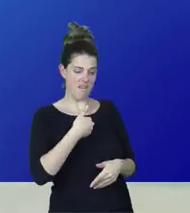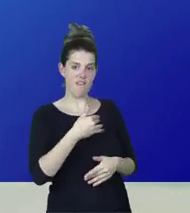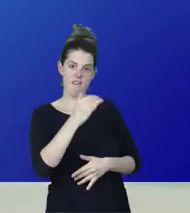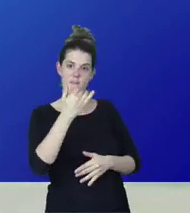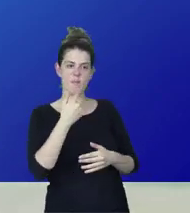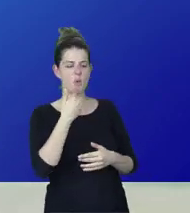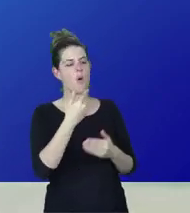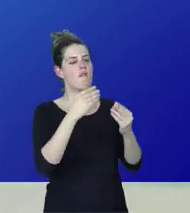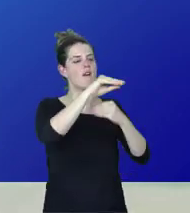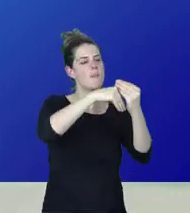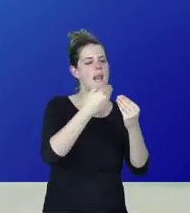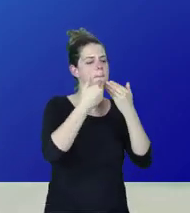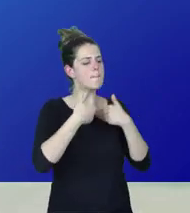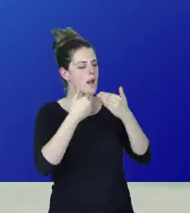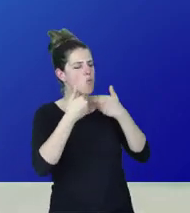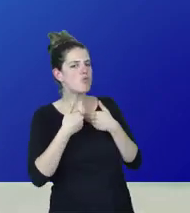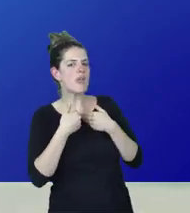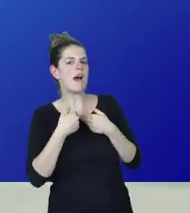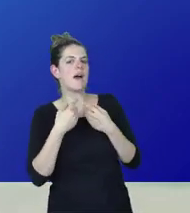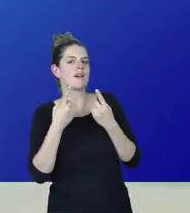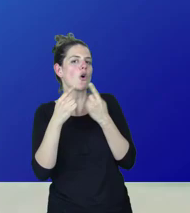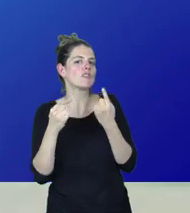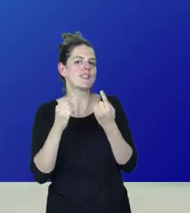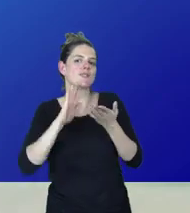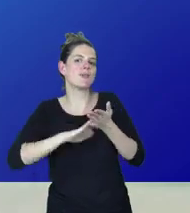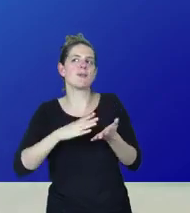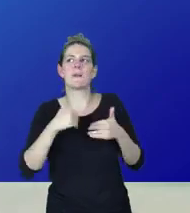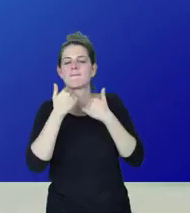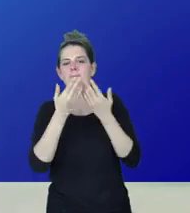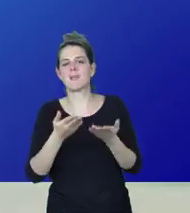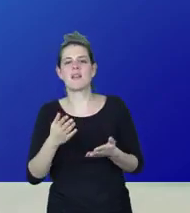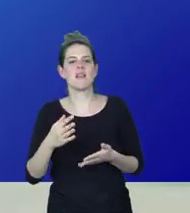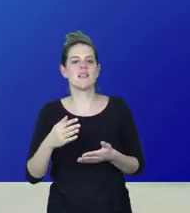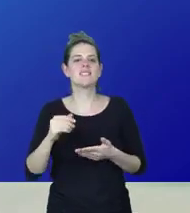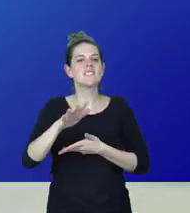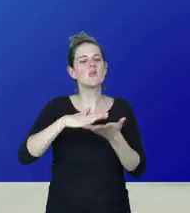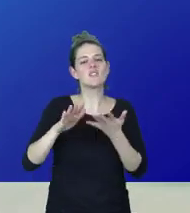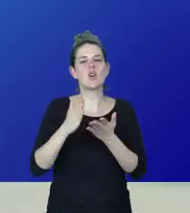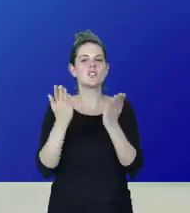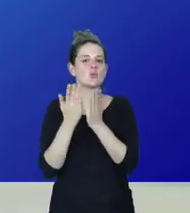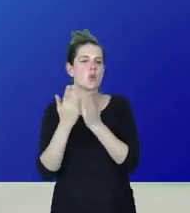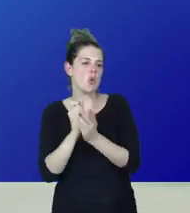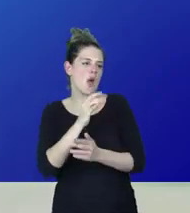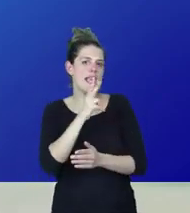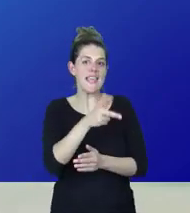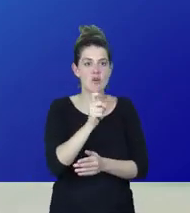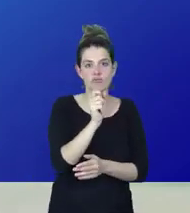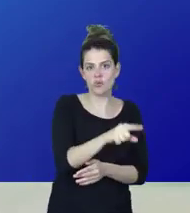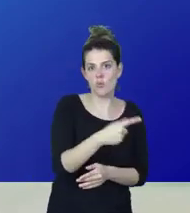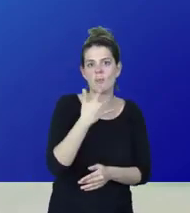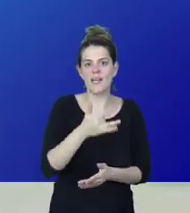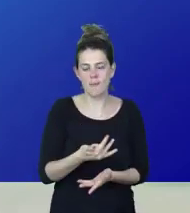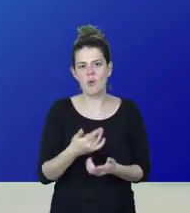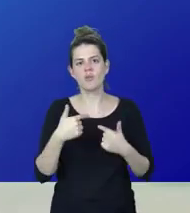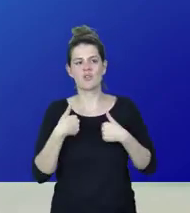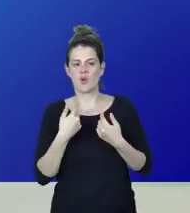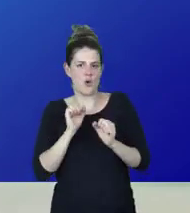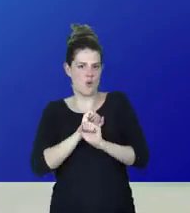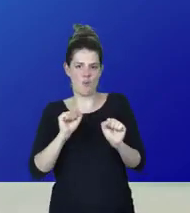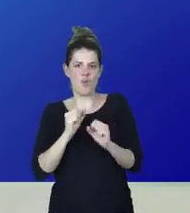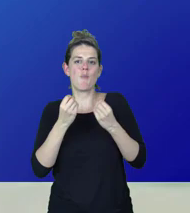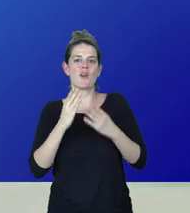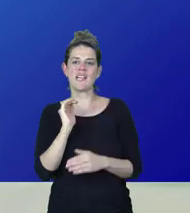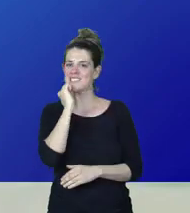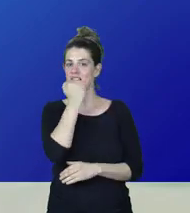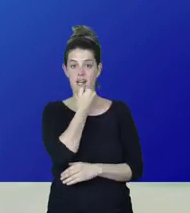a nosotros de lo que pasa en la vida escolar de su hijo va en contra de esto, de